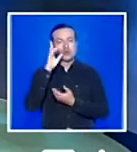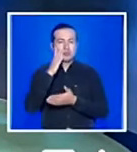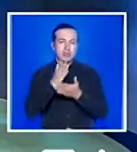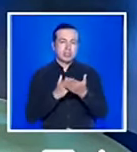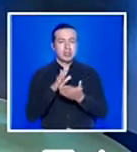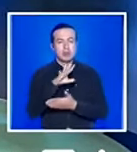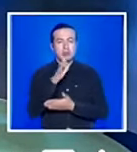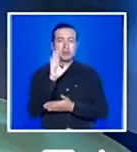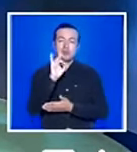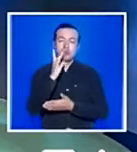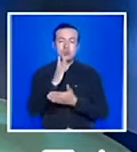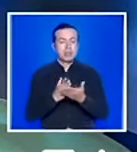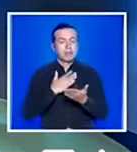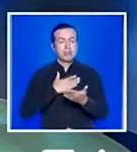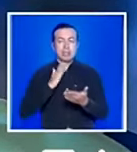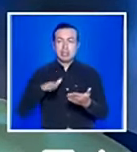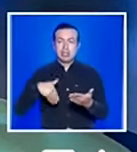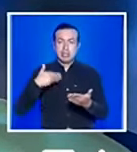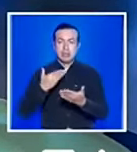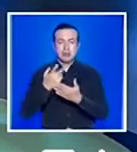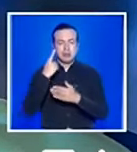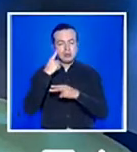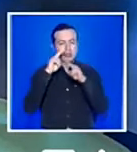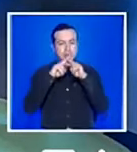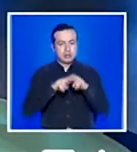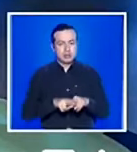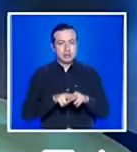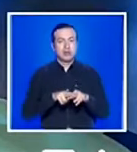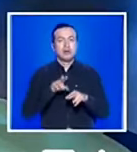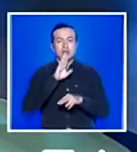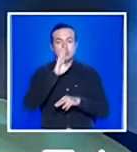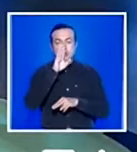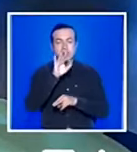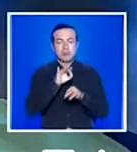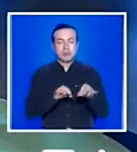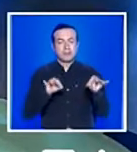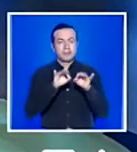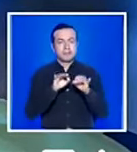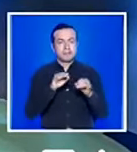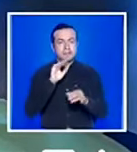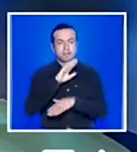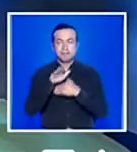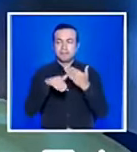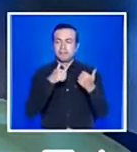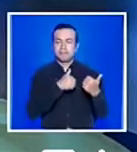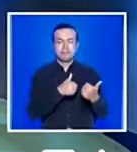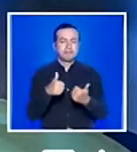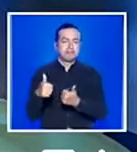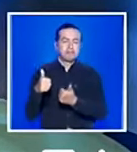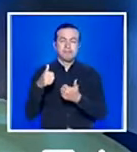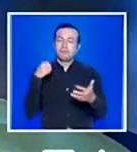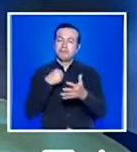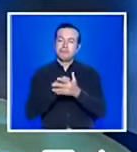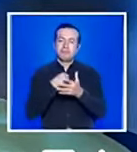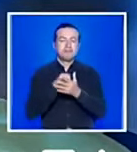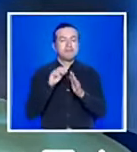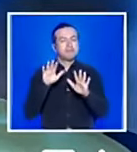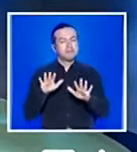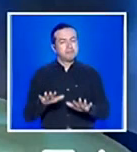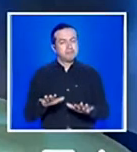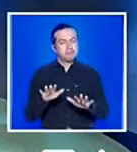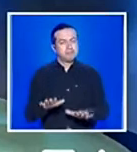menos que mi hijo llega viendo y revisando siempre a través de los canales oficiales que todo esté bien y que por favor ya no haya más siniestros viales. Además que ha